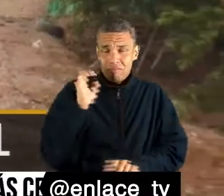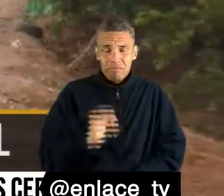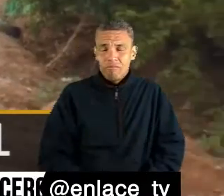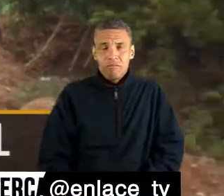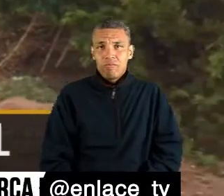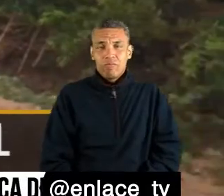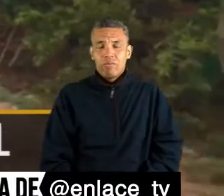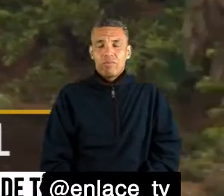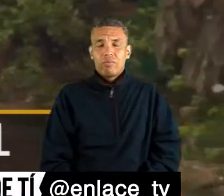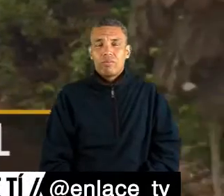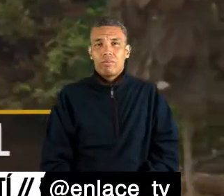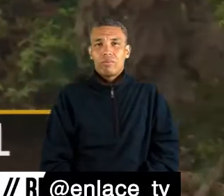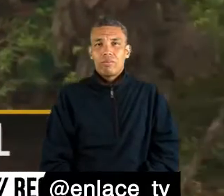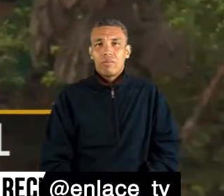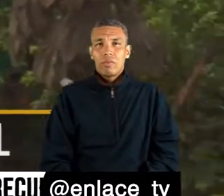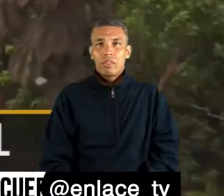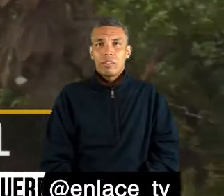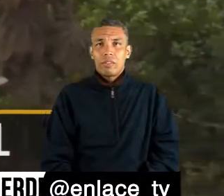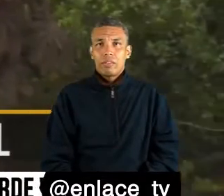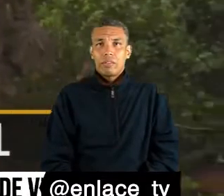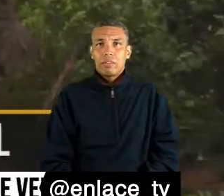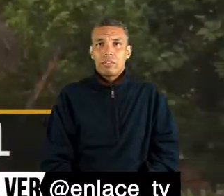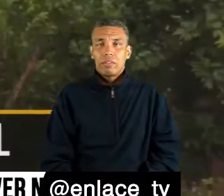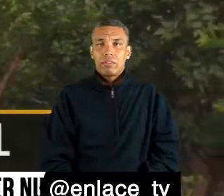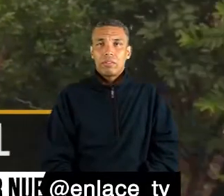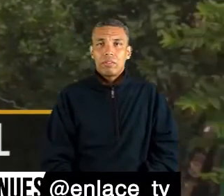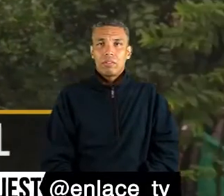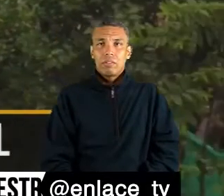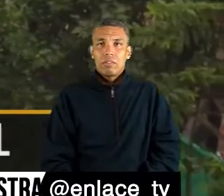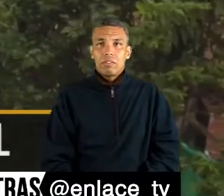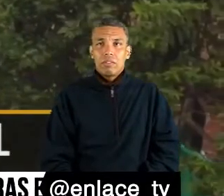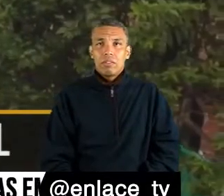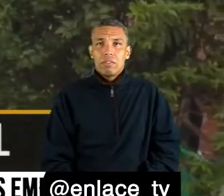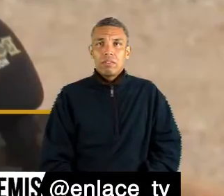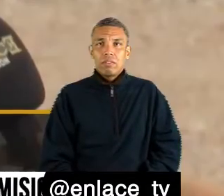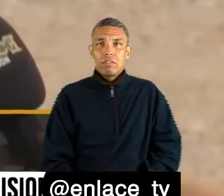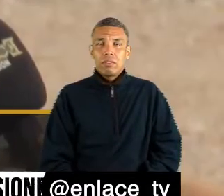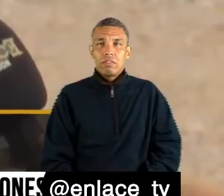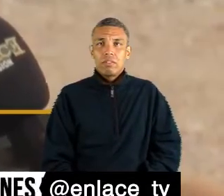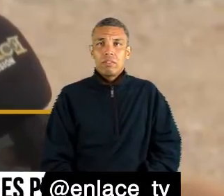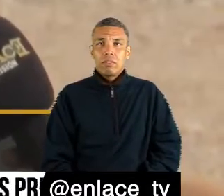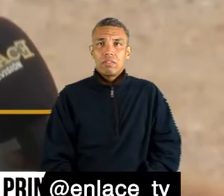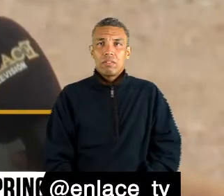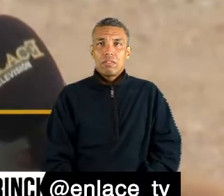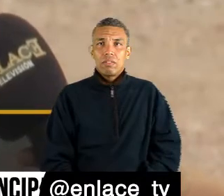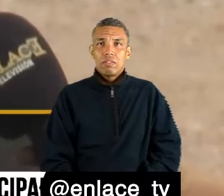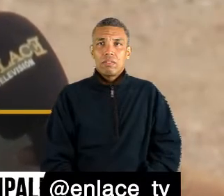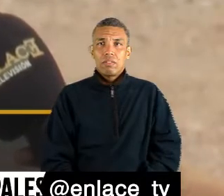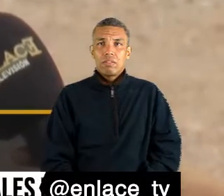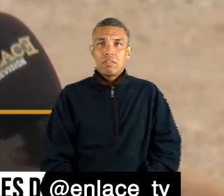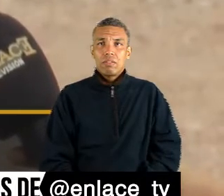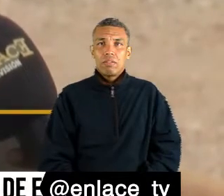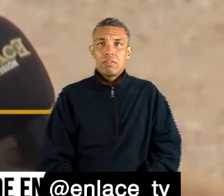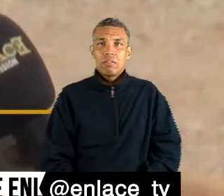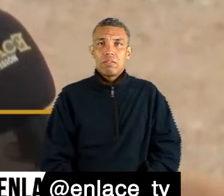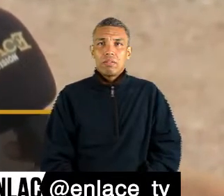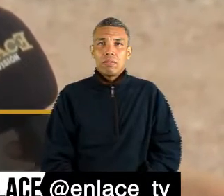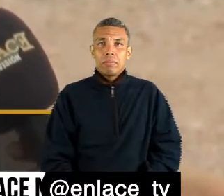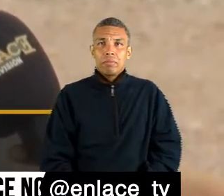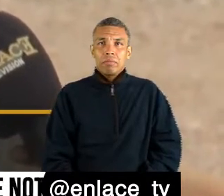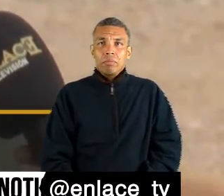que haya hecho efectivo la misma, como sí ha ocurrido con otros afectados por la vía. Eso, derribaron 288 árboles,